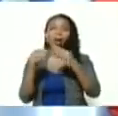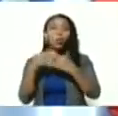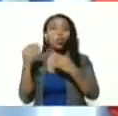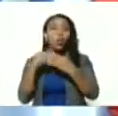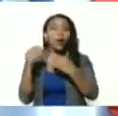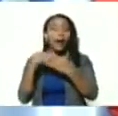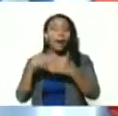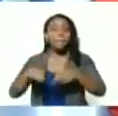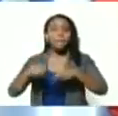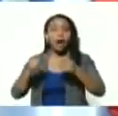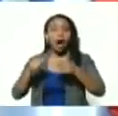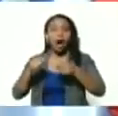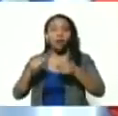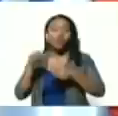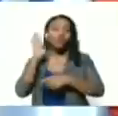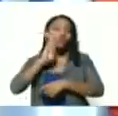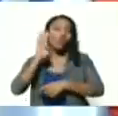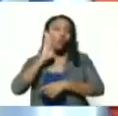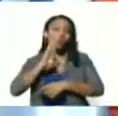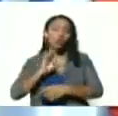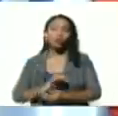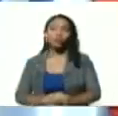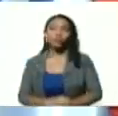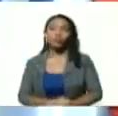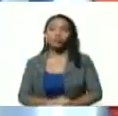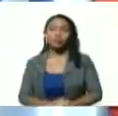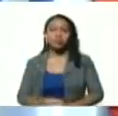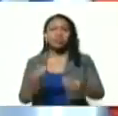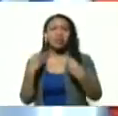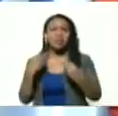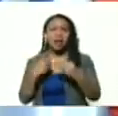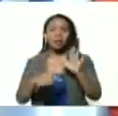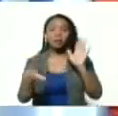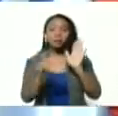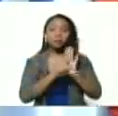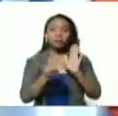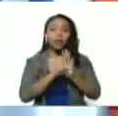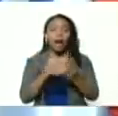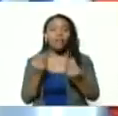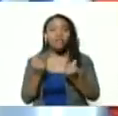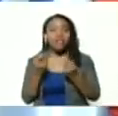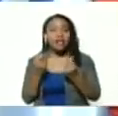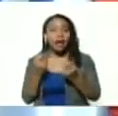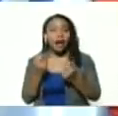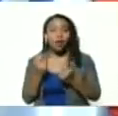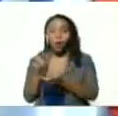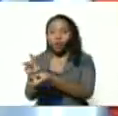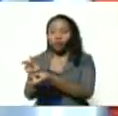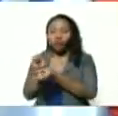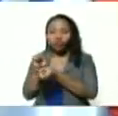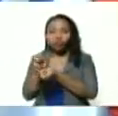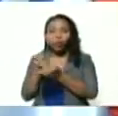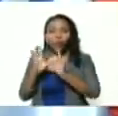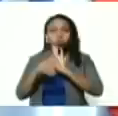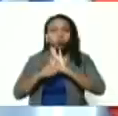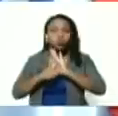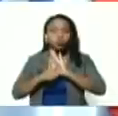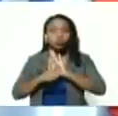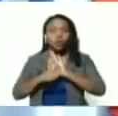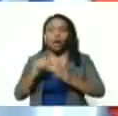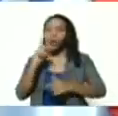el mercado ilegal para legitimar así el dinero sustraído